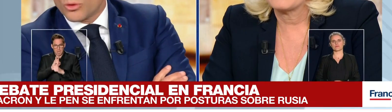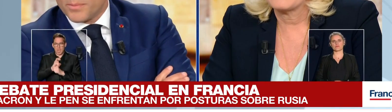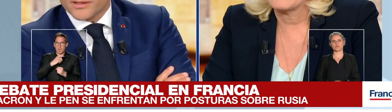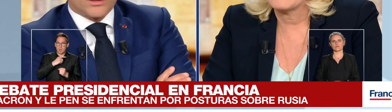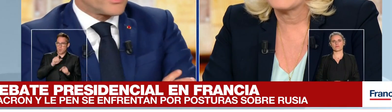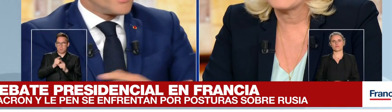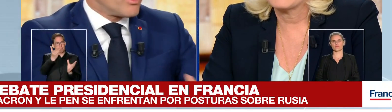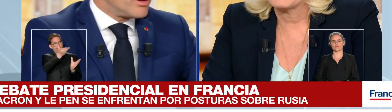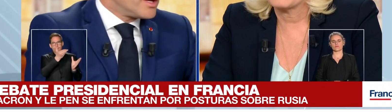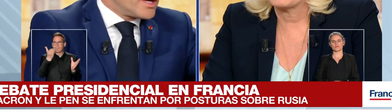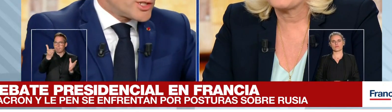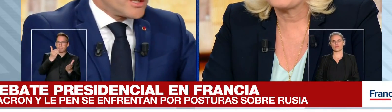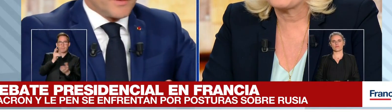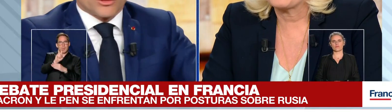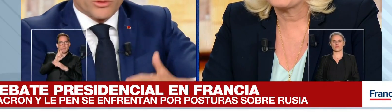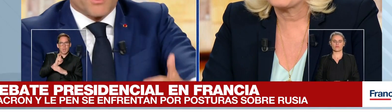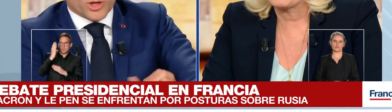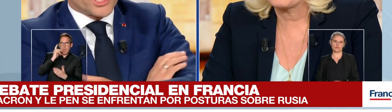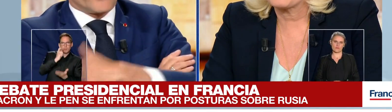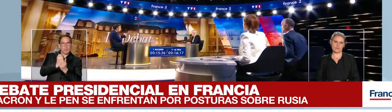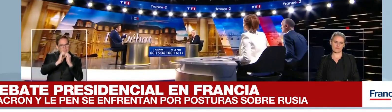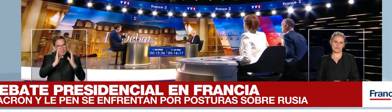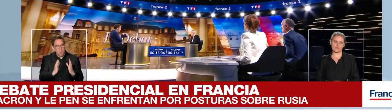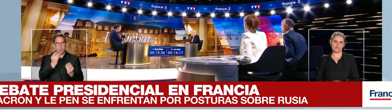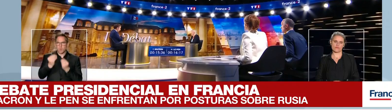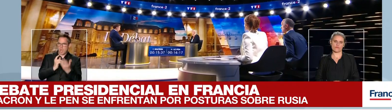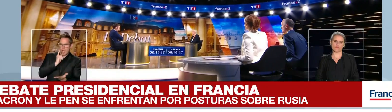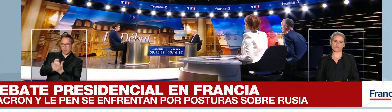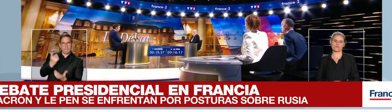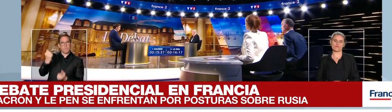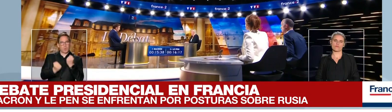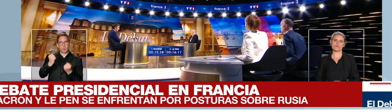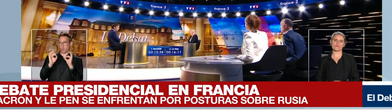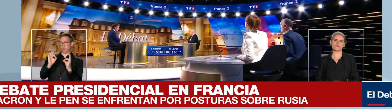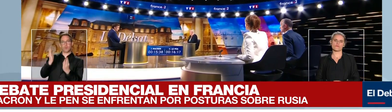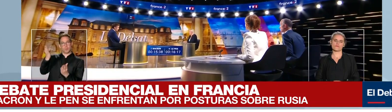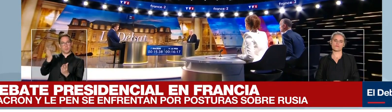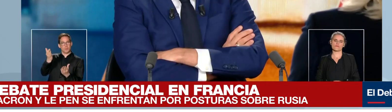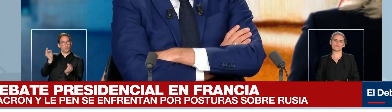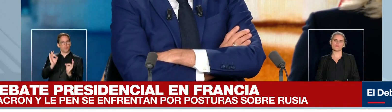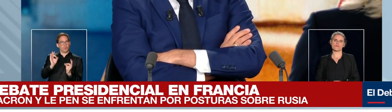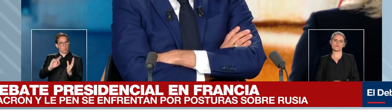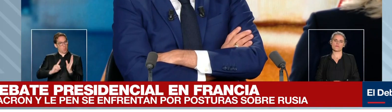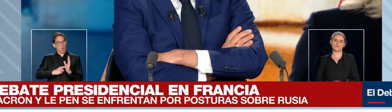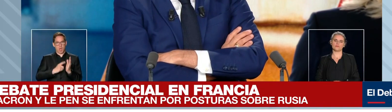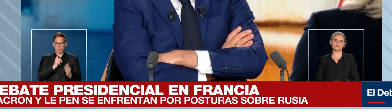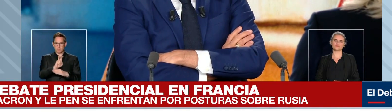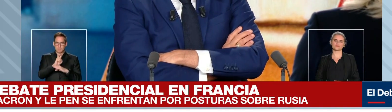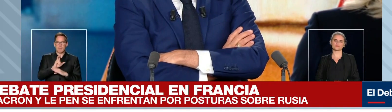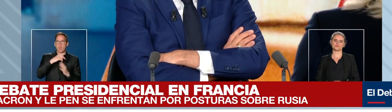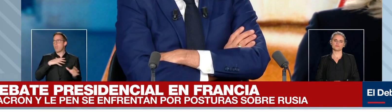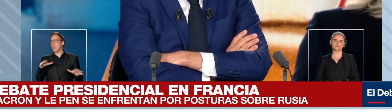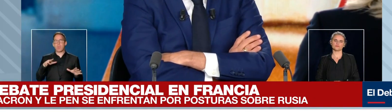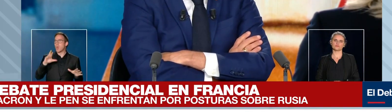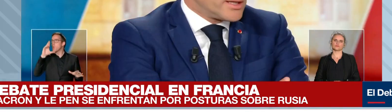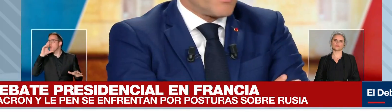y demás, como todos nuestros compatriotas, que para comprar una casa o un vehículo, es el ejemplo que usted tomó, ninguno de nosotros